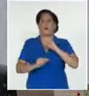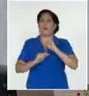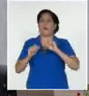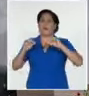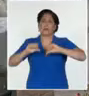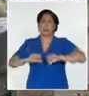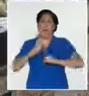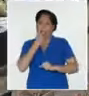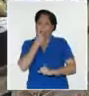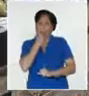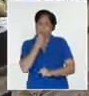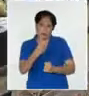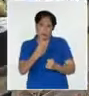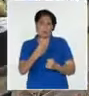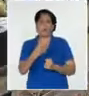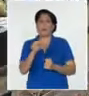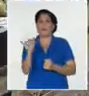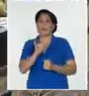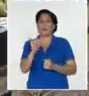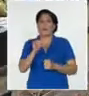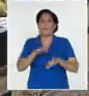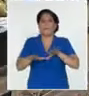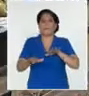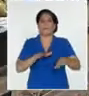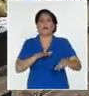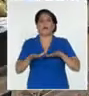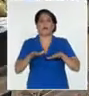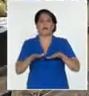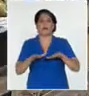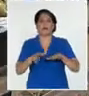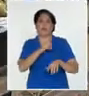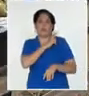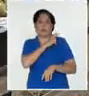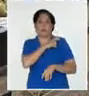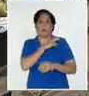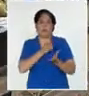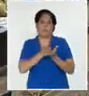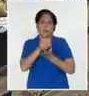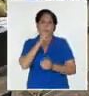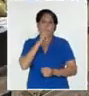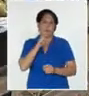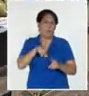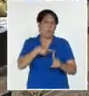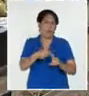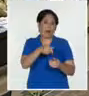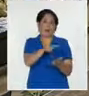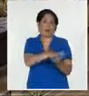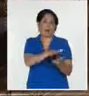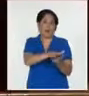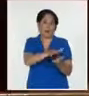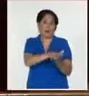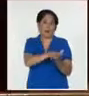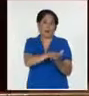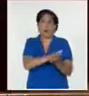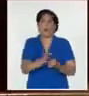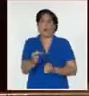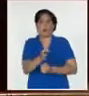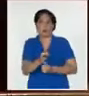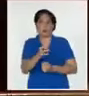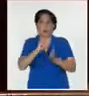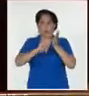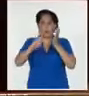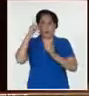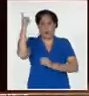atención a la selección, preparación y estabilidad de los cuadros y sus reservas en todos los niveles, así como el